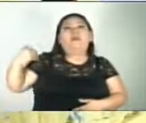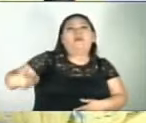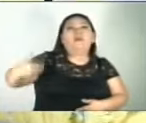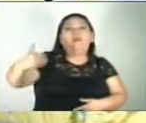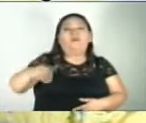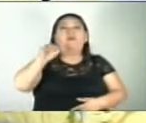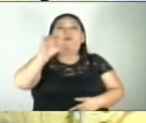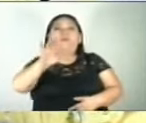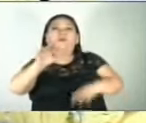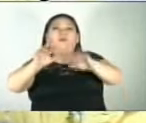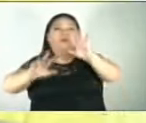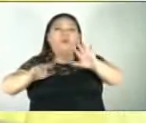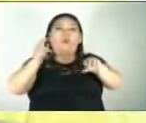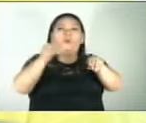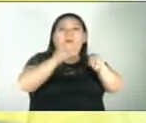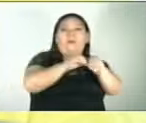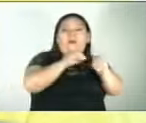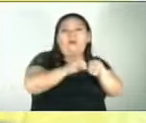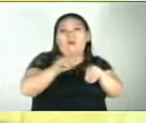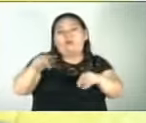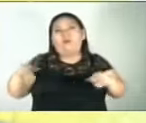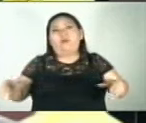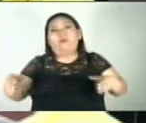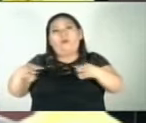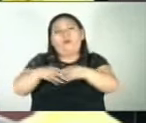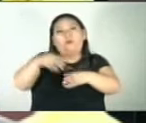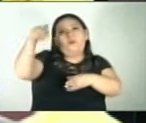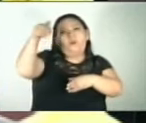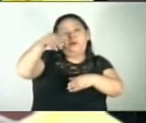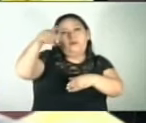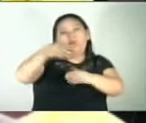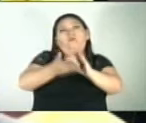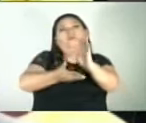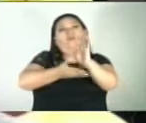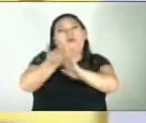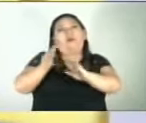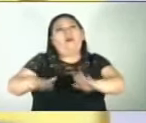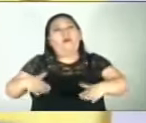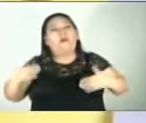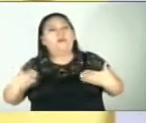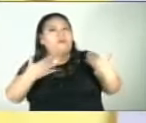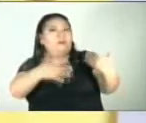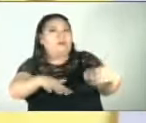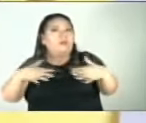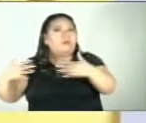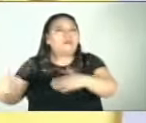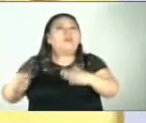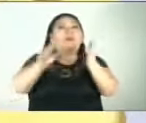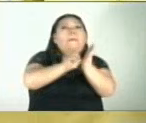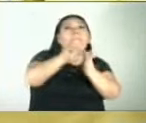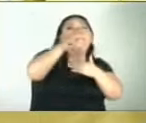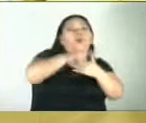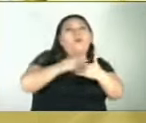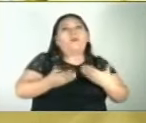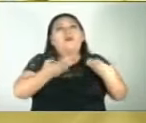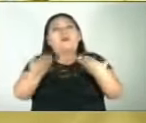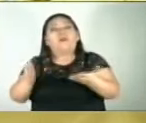Cactusa DRL, a través del Comité de Educación y Desarrollo Social, continúa ejecutando diferentes programas de ayuda a la